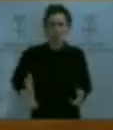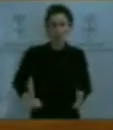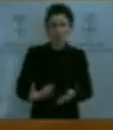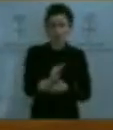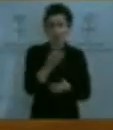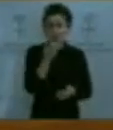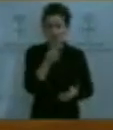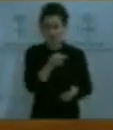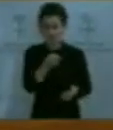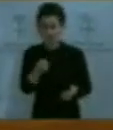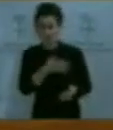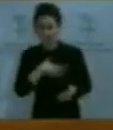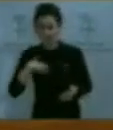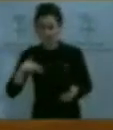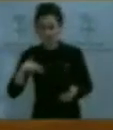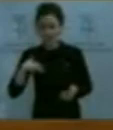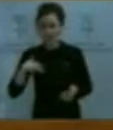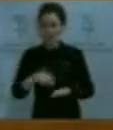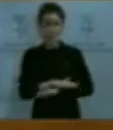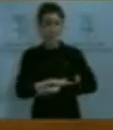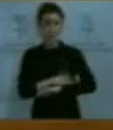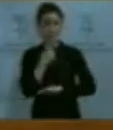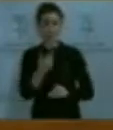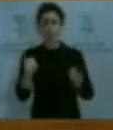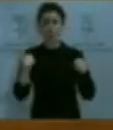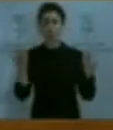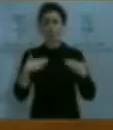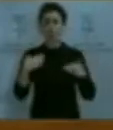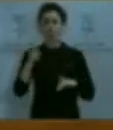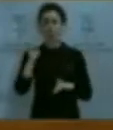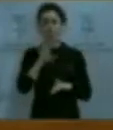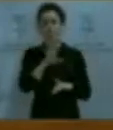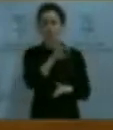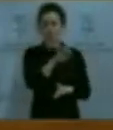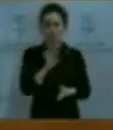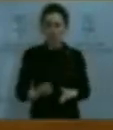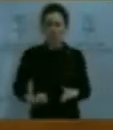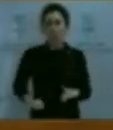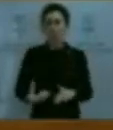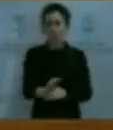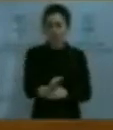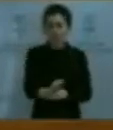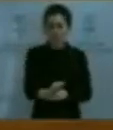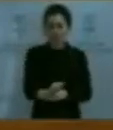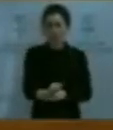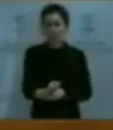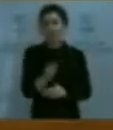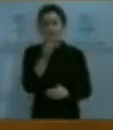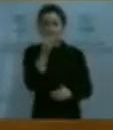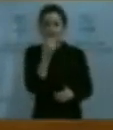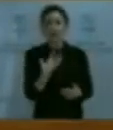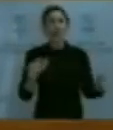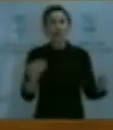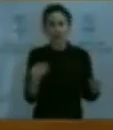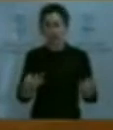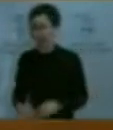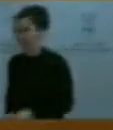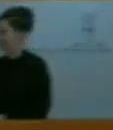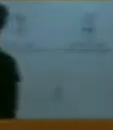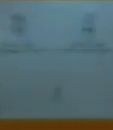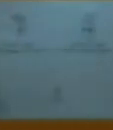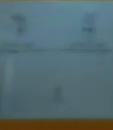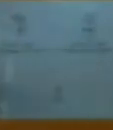de competencias porque solo supone el 5% de la inversión, y será más apropiado y más lógico y más razonable para las comunidades autónomas y para los